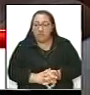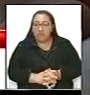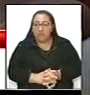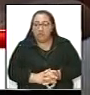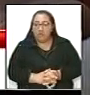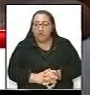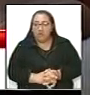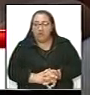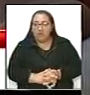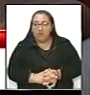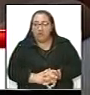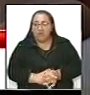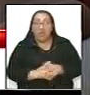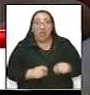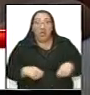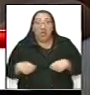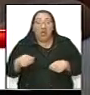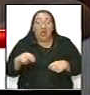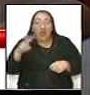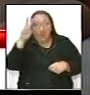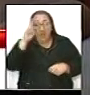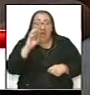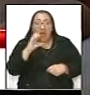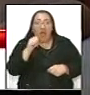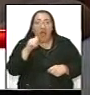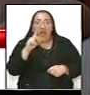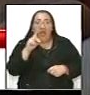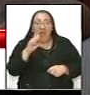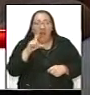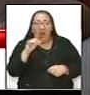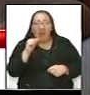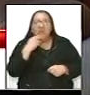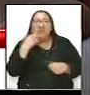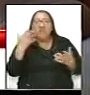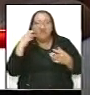La festividad Virgen de la Candelaria en Puno